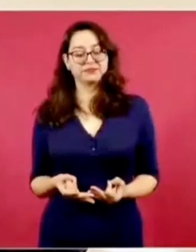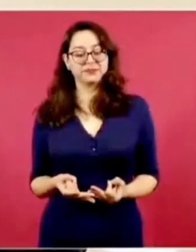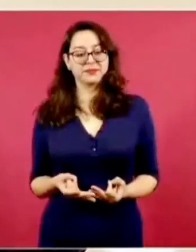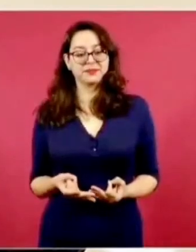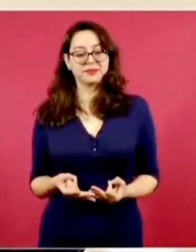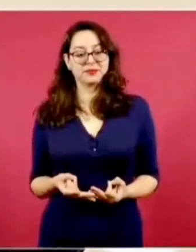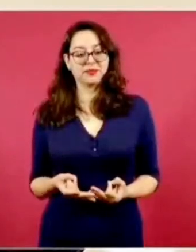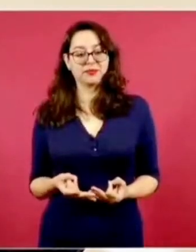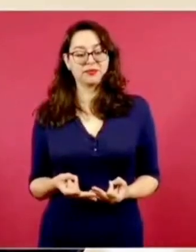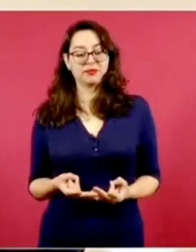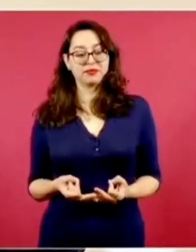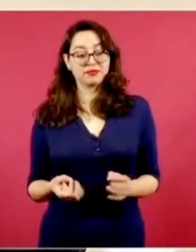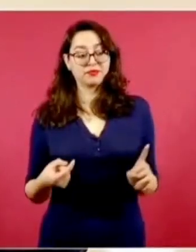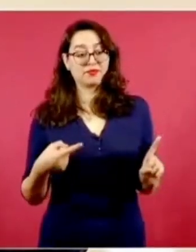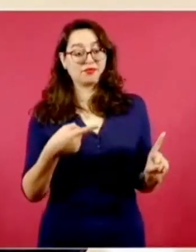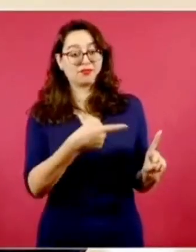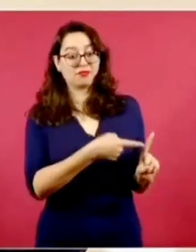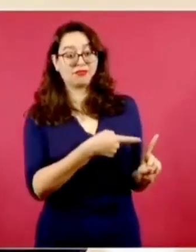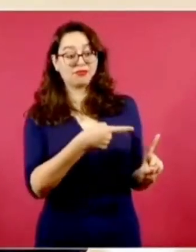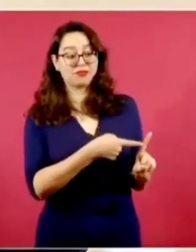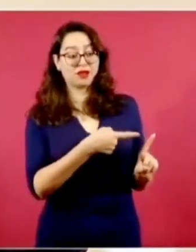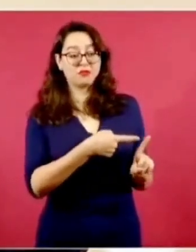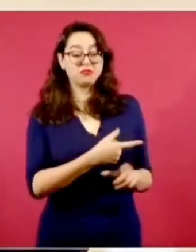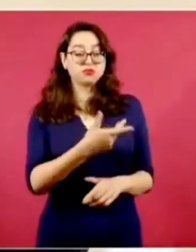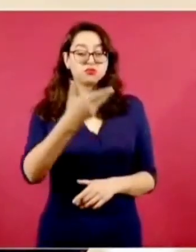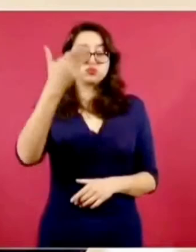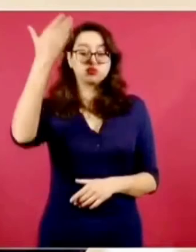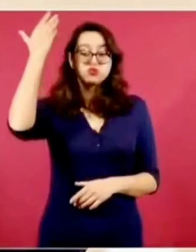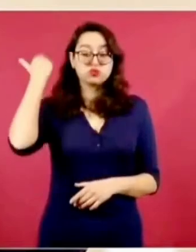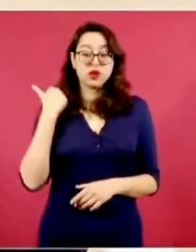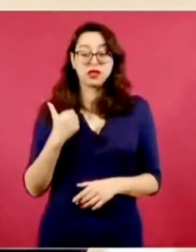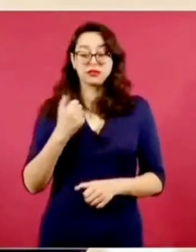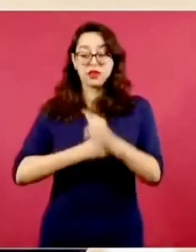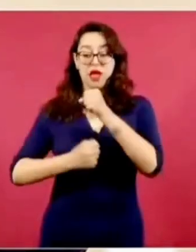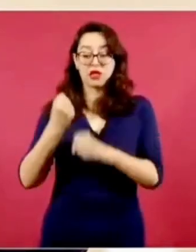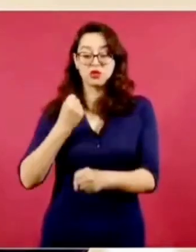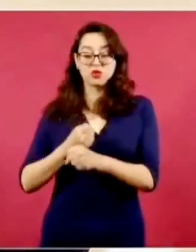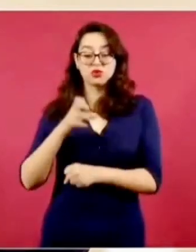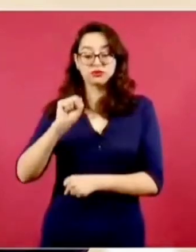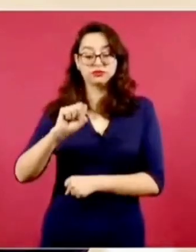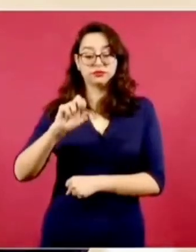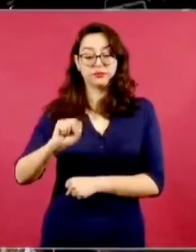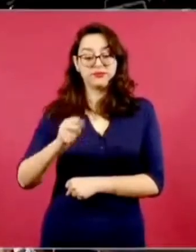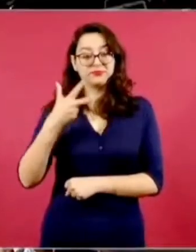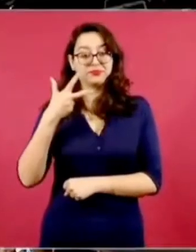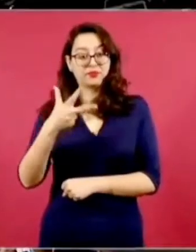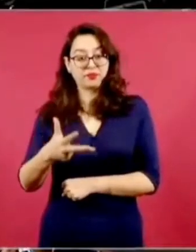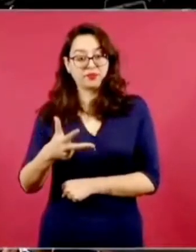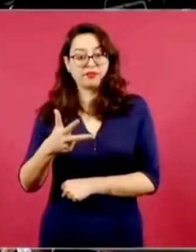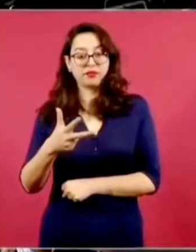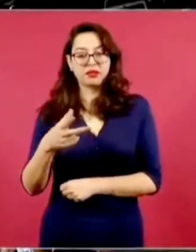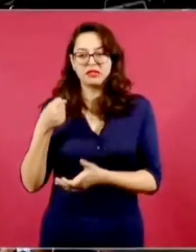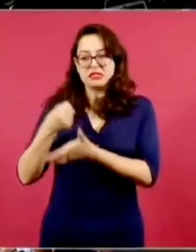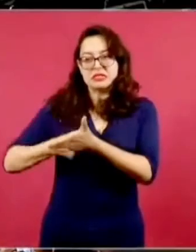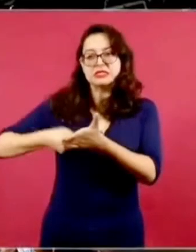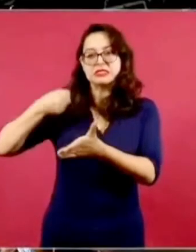Fue dirigente estudiantil en el 68, estuvo en la cárcel